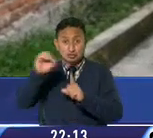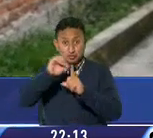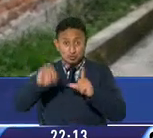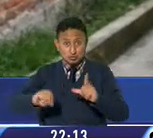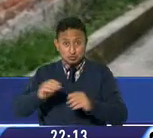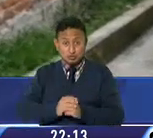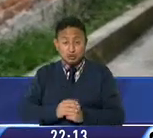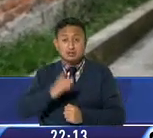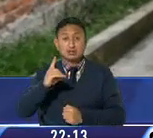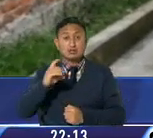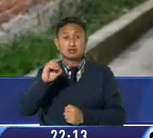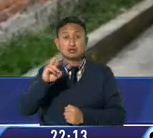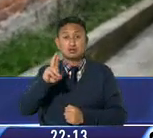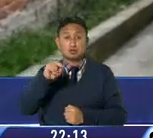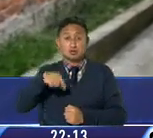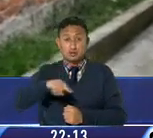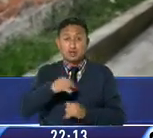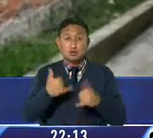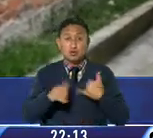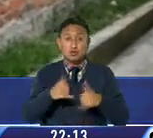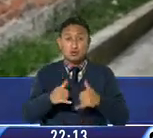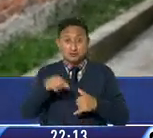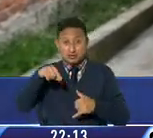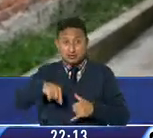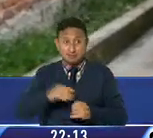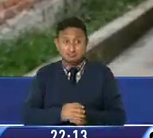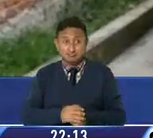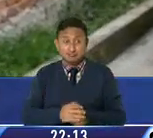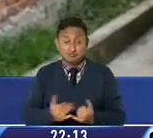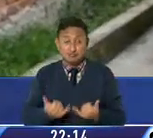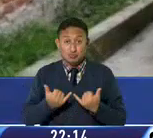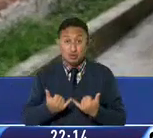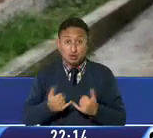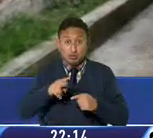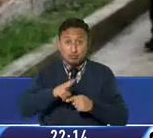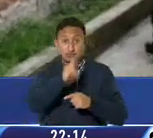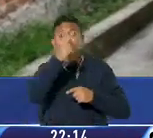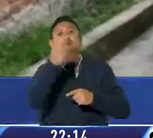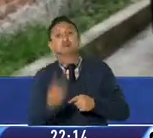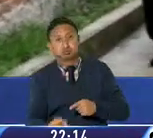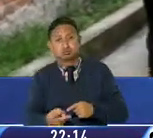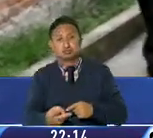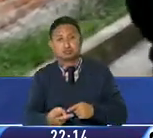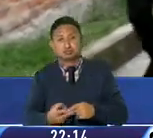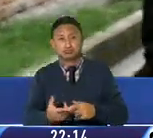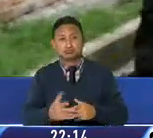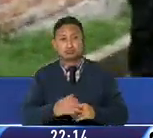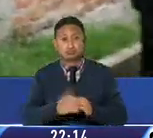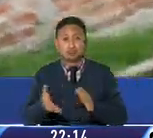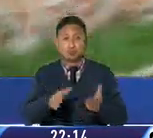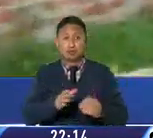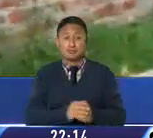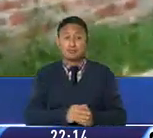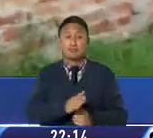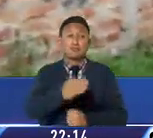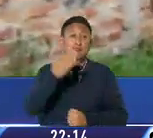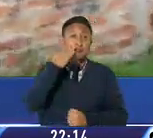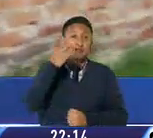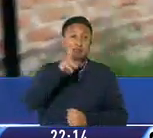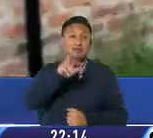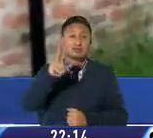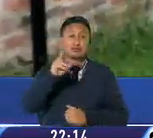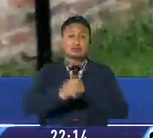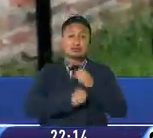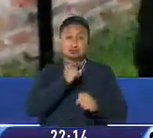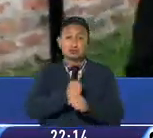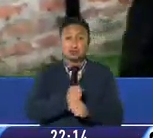buscaba entretenerse en la lavandería de la casa. Por mala suerte, resbaló, cayó y se ahogó. Su madre de 32 años encontró el cuerpo sin vida